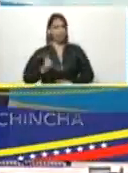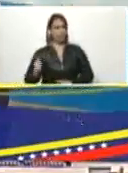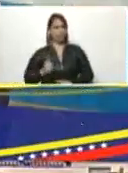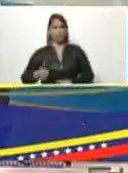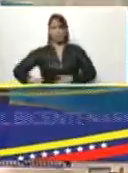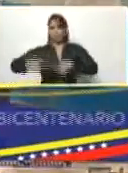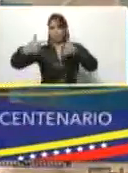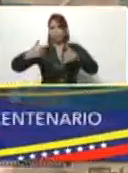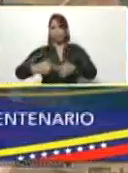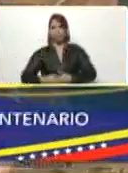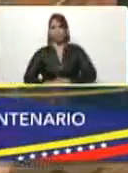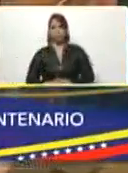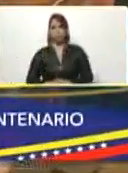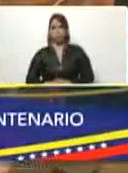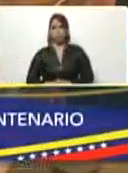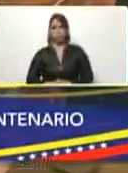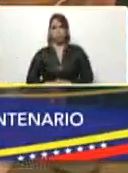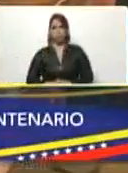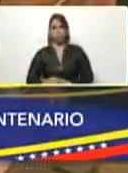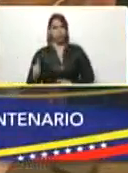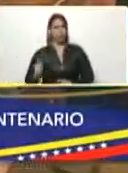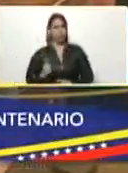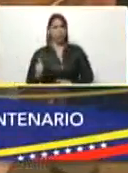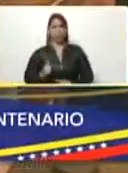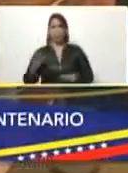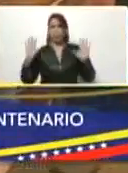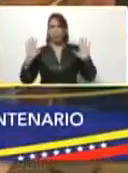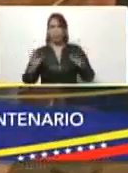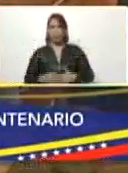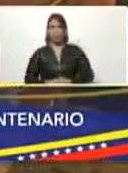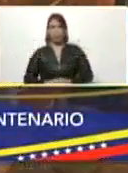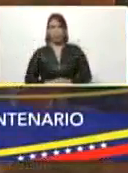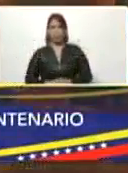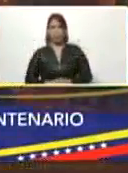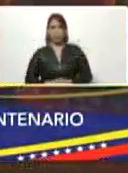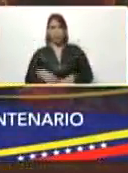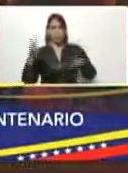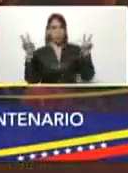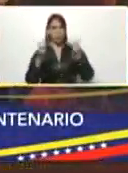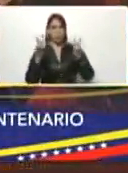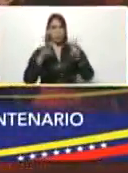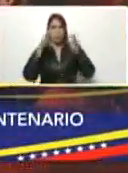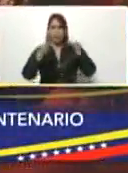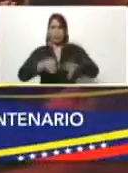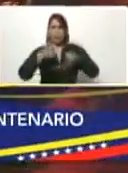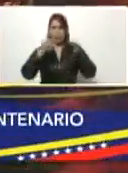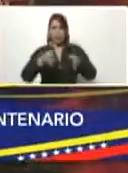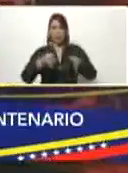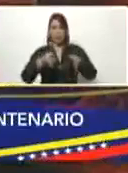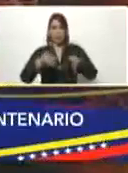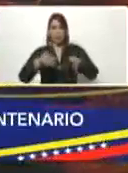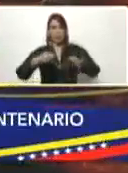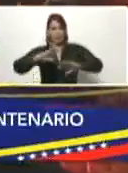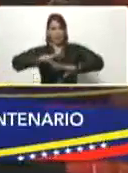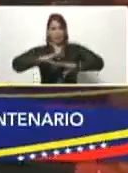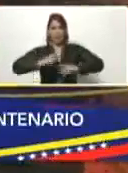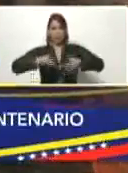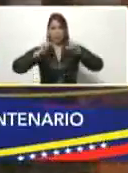sea, en cualquier circunstancia, la victoria siempre nos